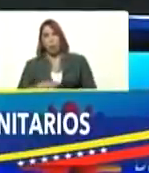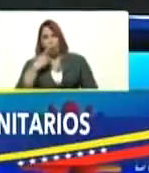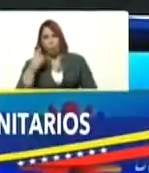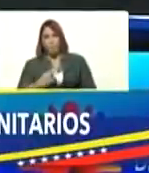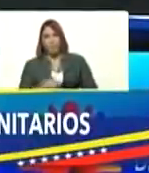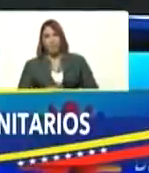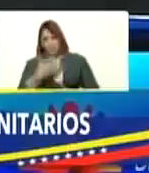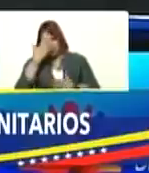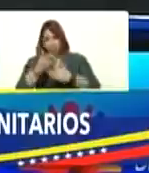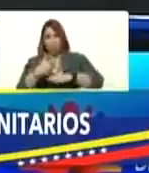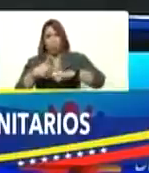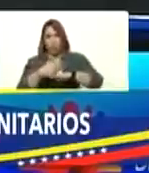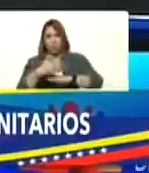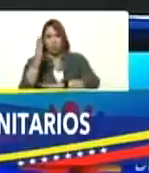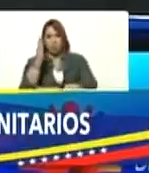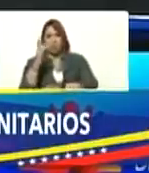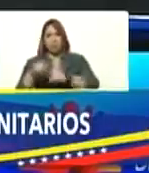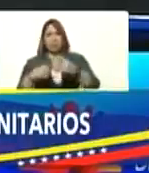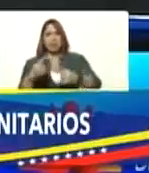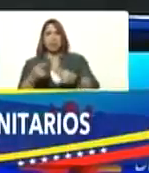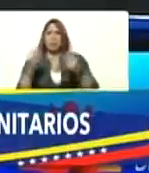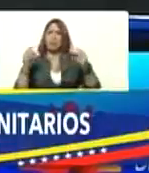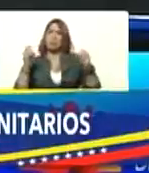Y de repente surgió ese plan